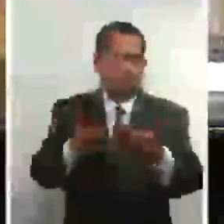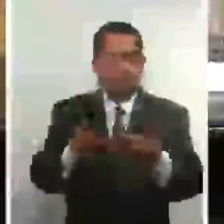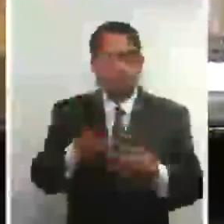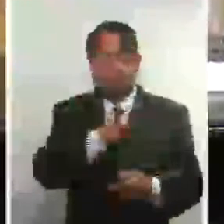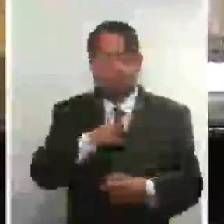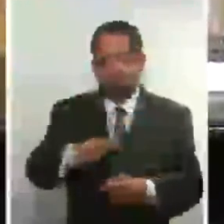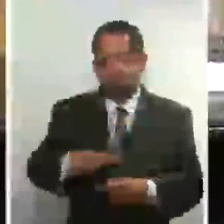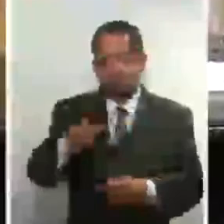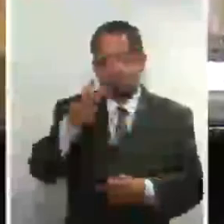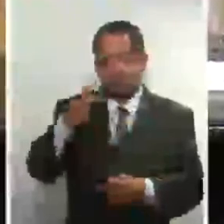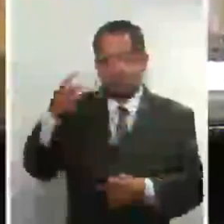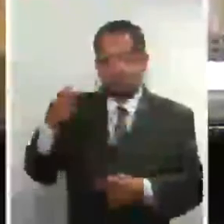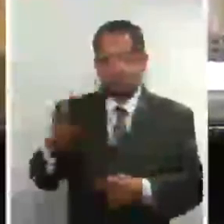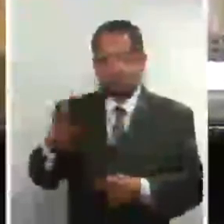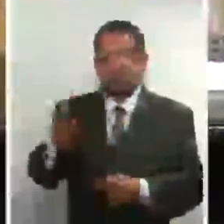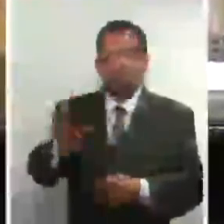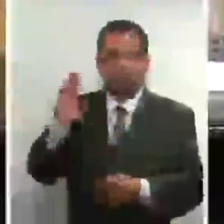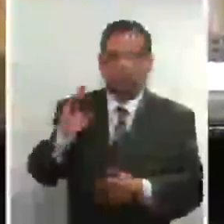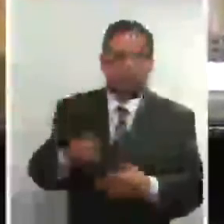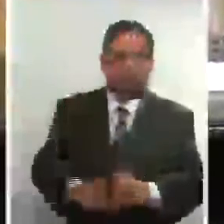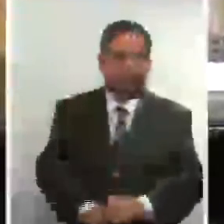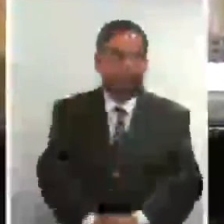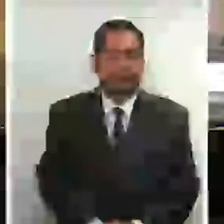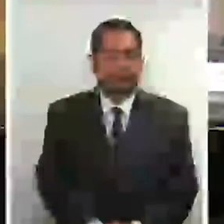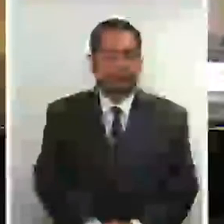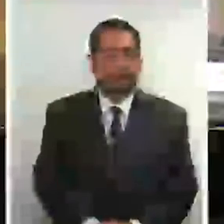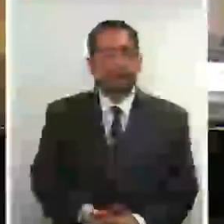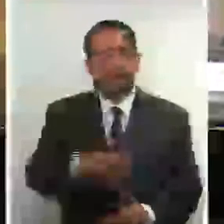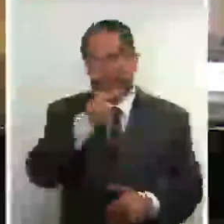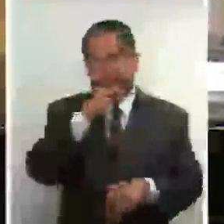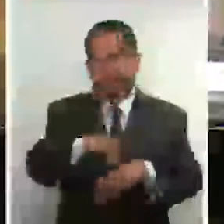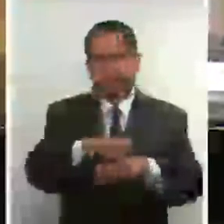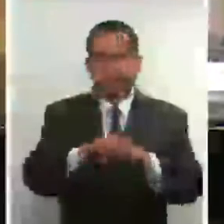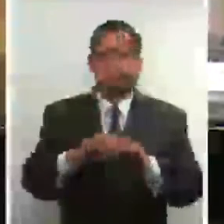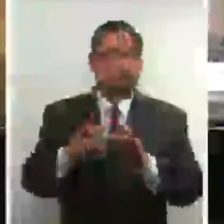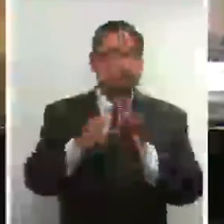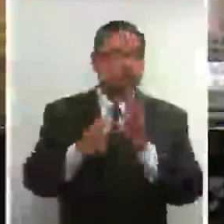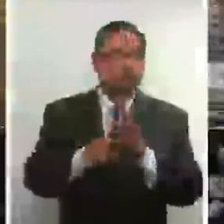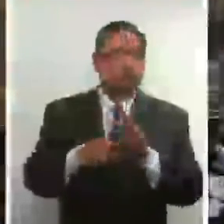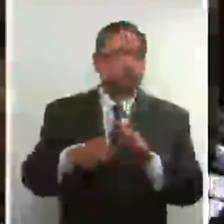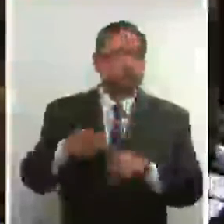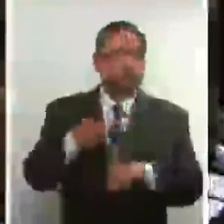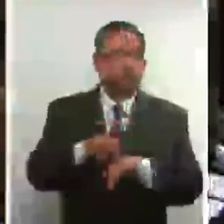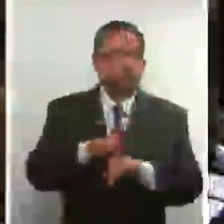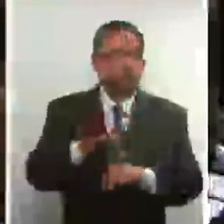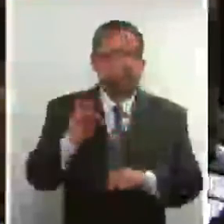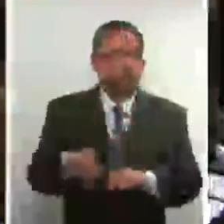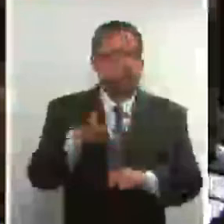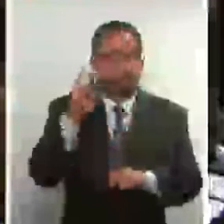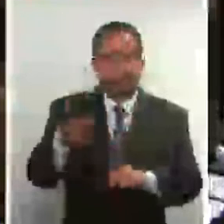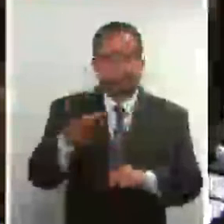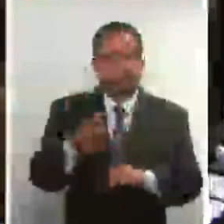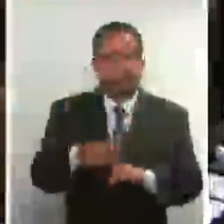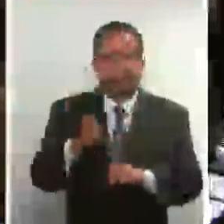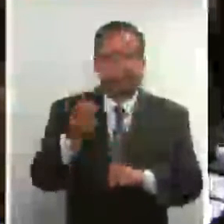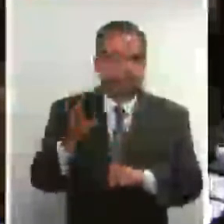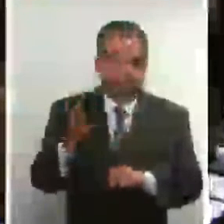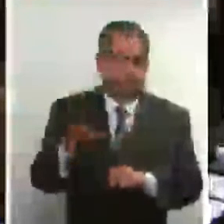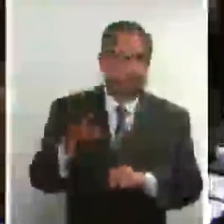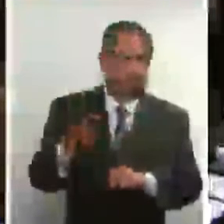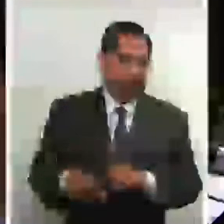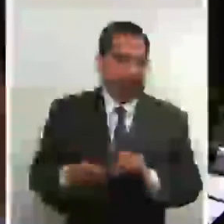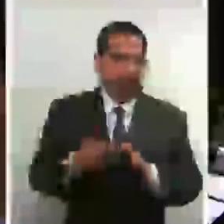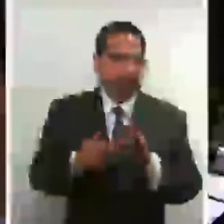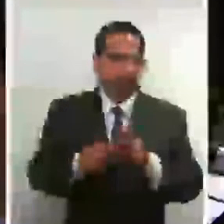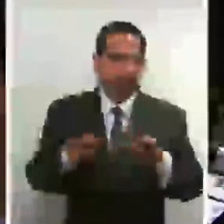deberá ser por mayoría calificada. Háganse los avisos a que se refiere el artículo 42, numeral 3